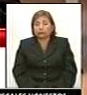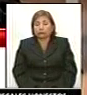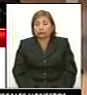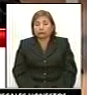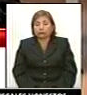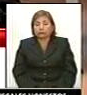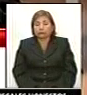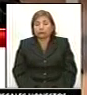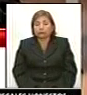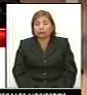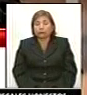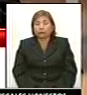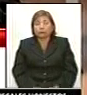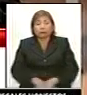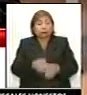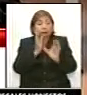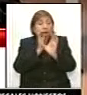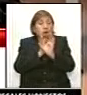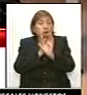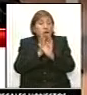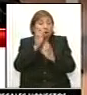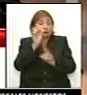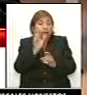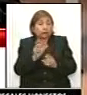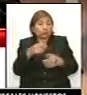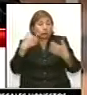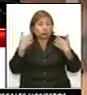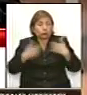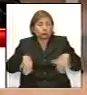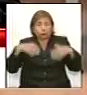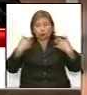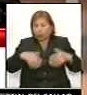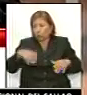y a nivel psicológico, recuerdo que fue muy duro